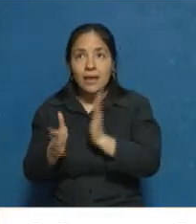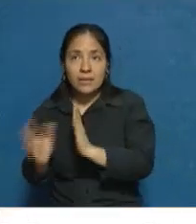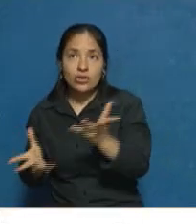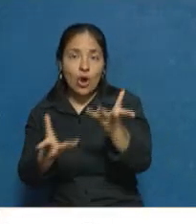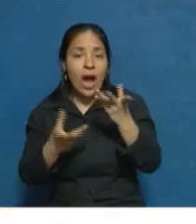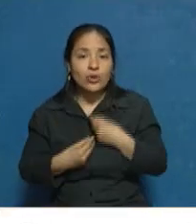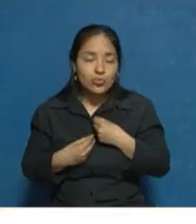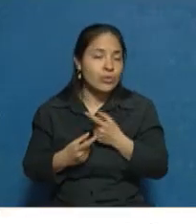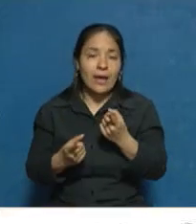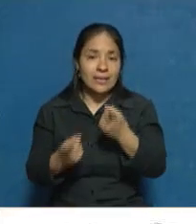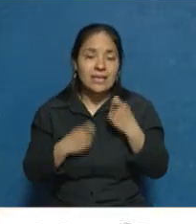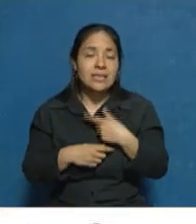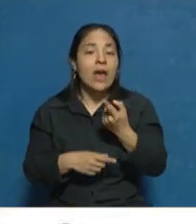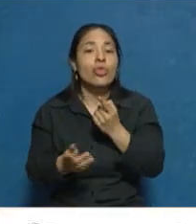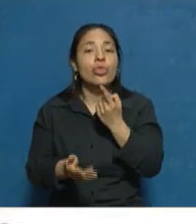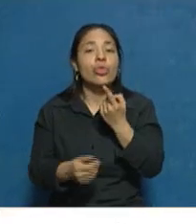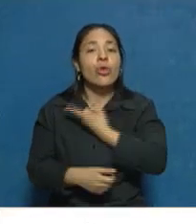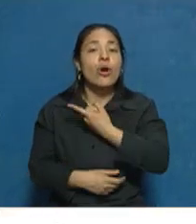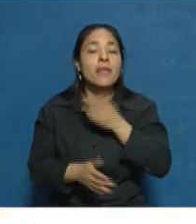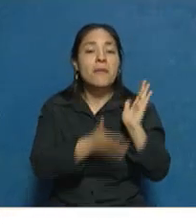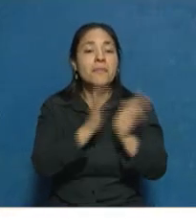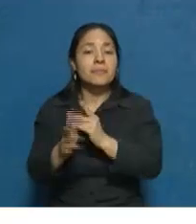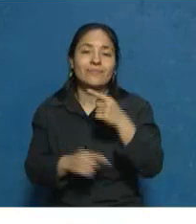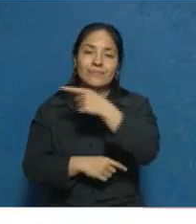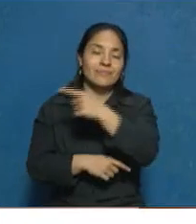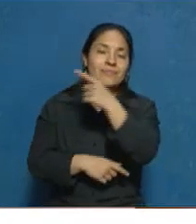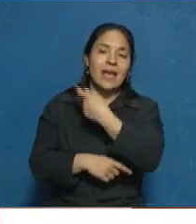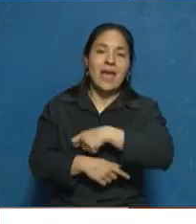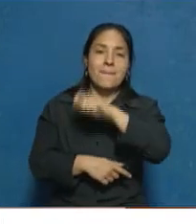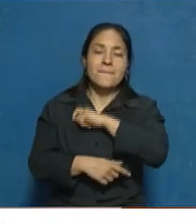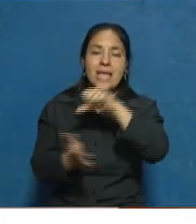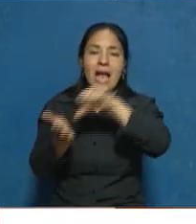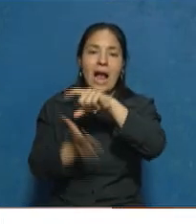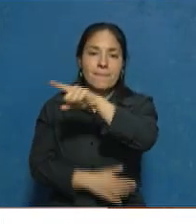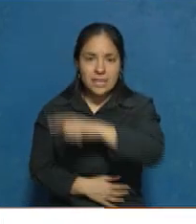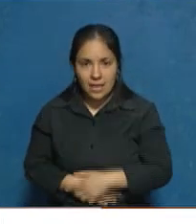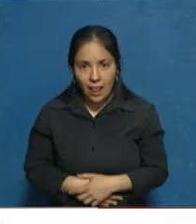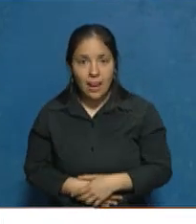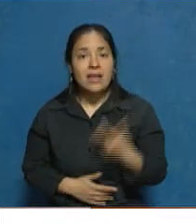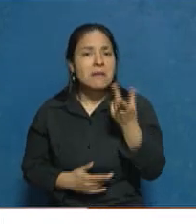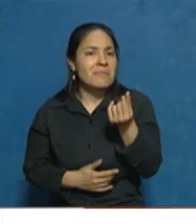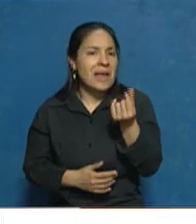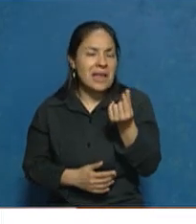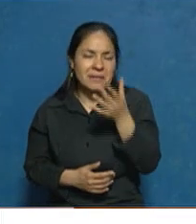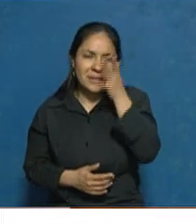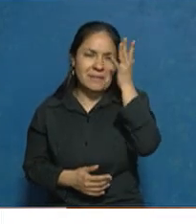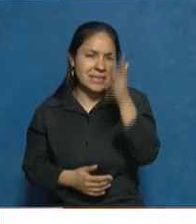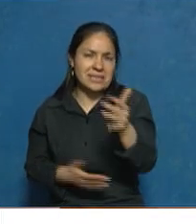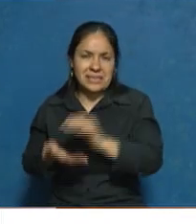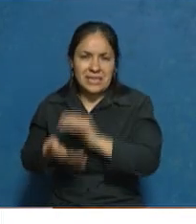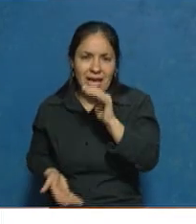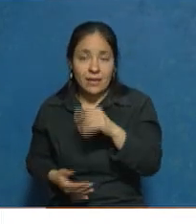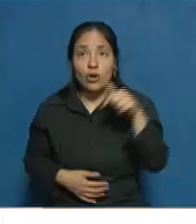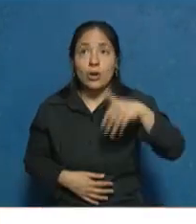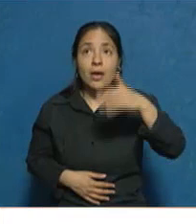que debe realizarse en Barcelona porque es un tratamiento de inmunoterapia y cuesta mucha plata. Hoy por hoy,